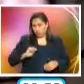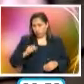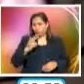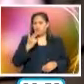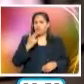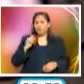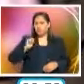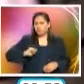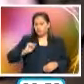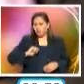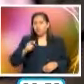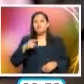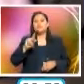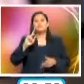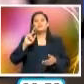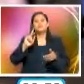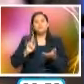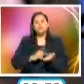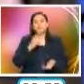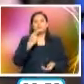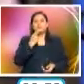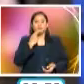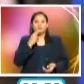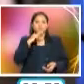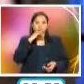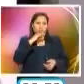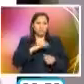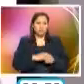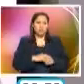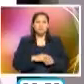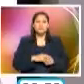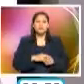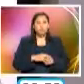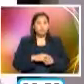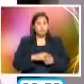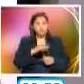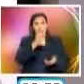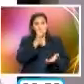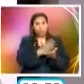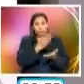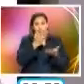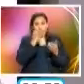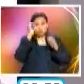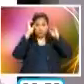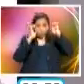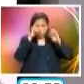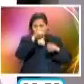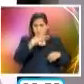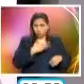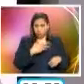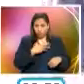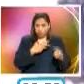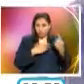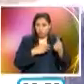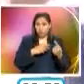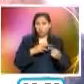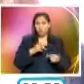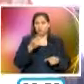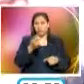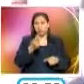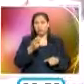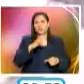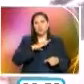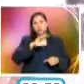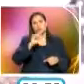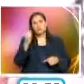el cual ya no funcionan Claro. y ya no sirven. Y me parece que no es la única exposición que tenemos en este recinto cultural. Así ¿no? es,